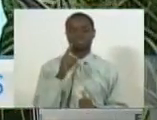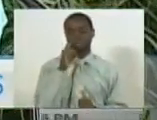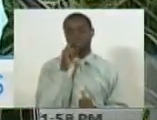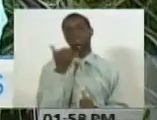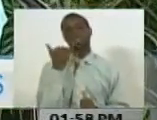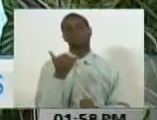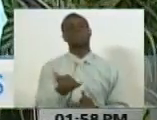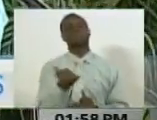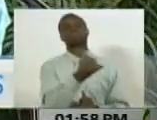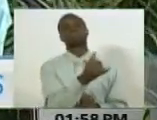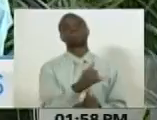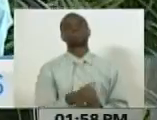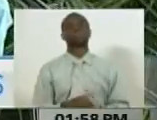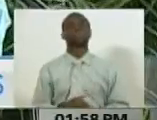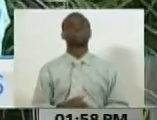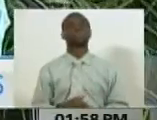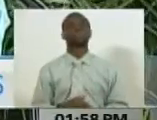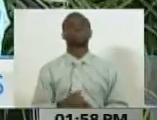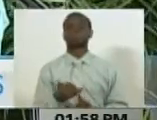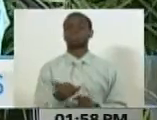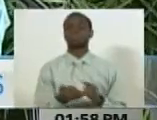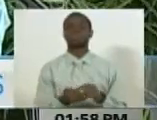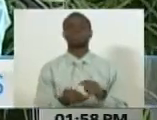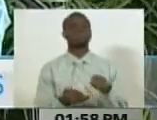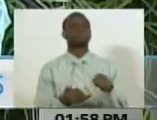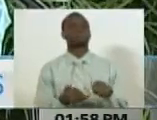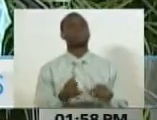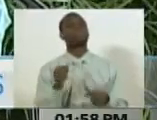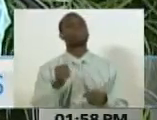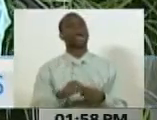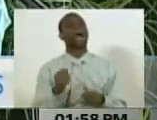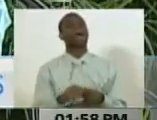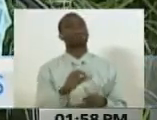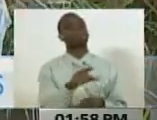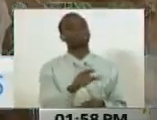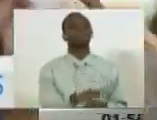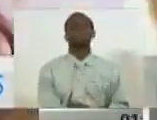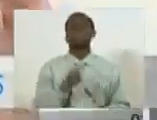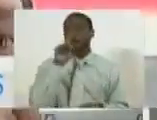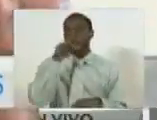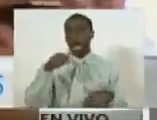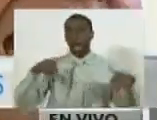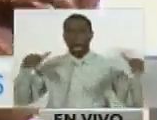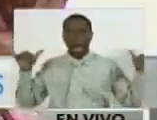La triada, dice ahí de Maracaibo. De Maracaibo, que vivan las Águilas del Zulia.